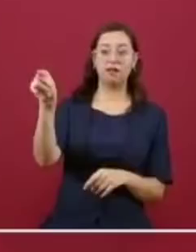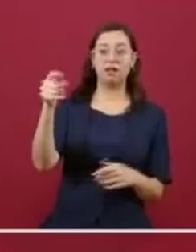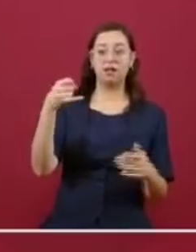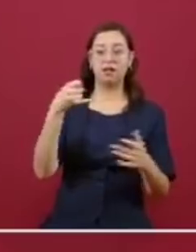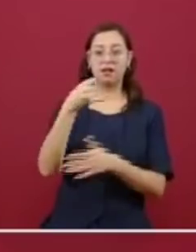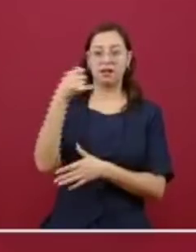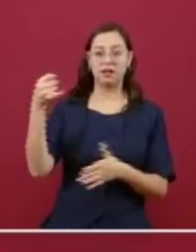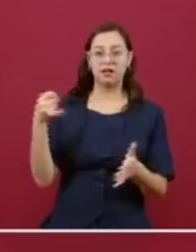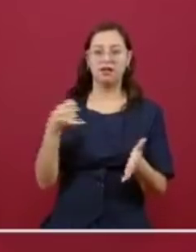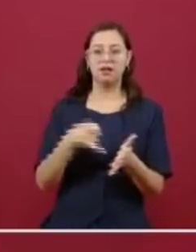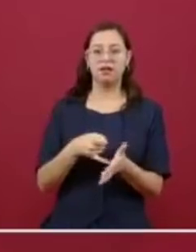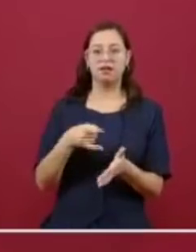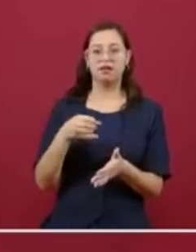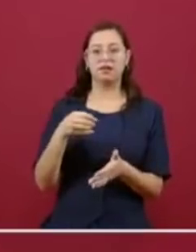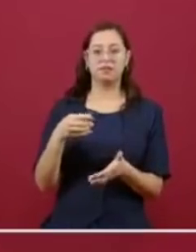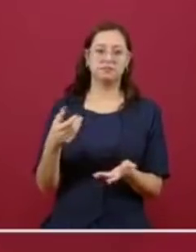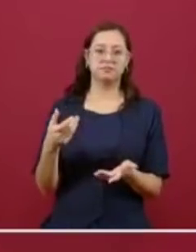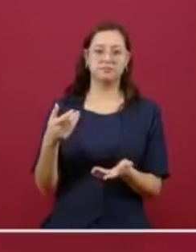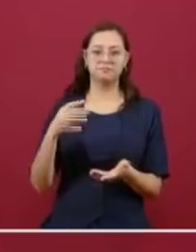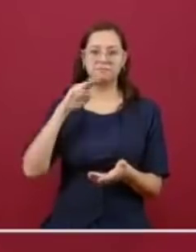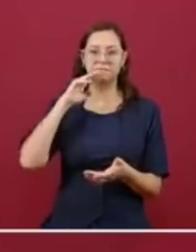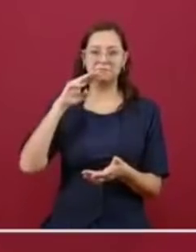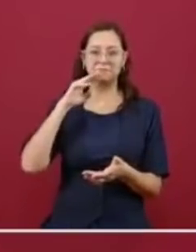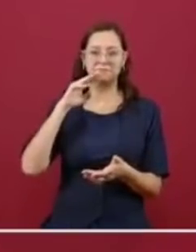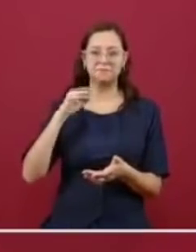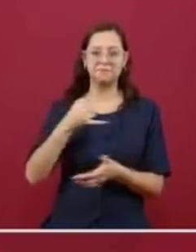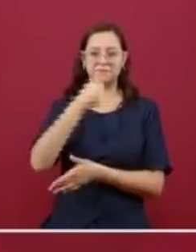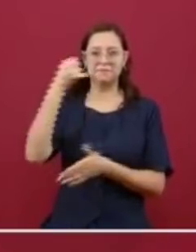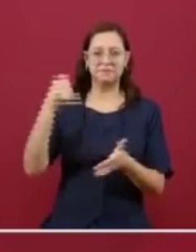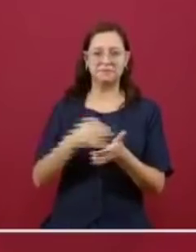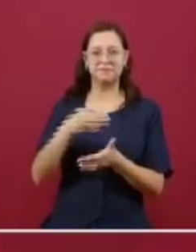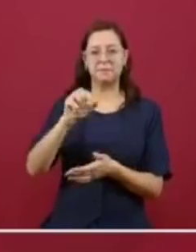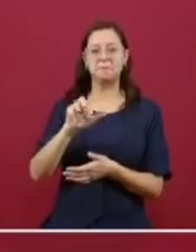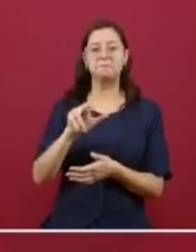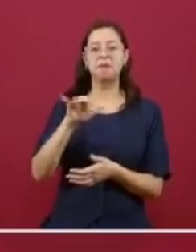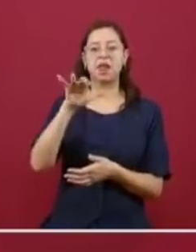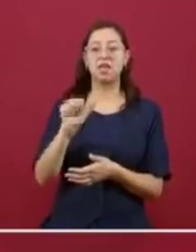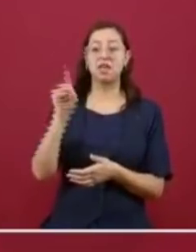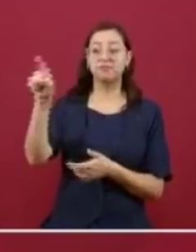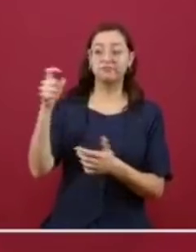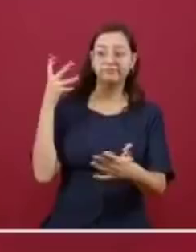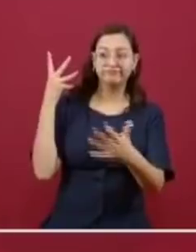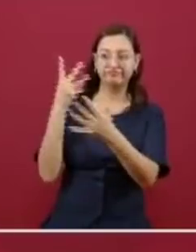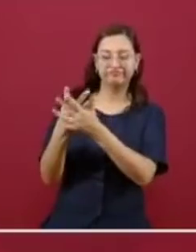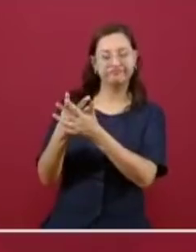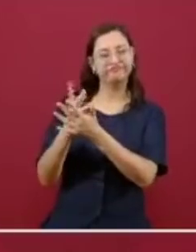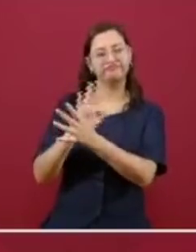la isla madre, la isla María.